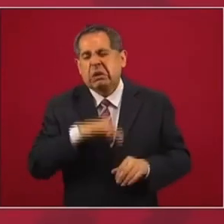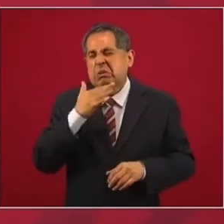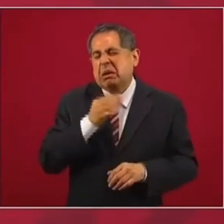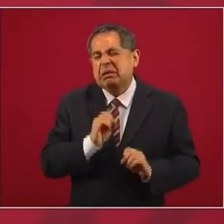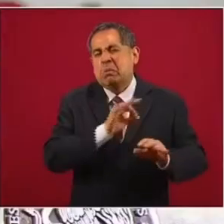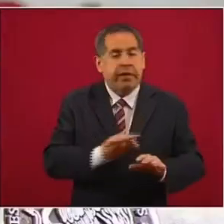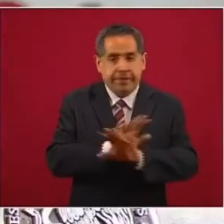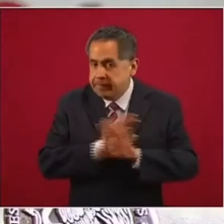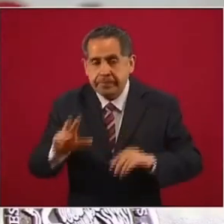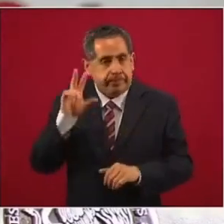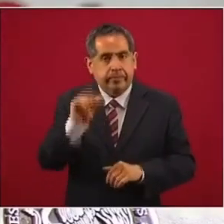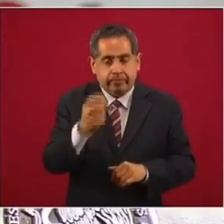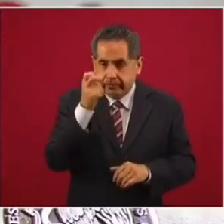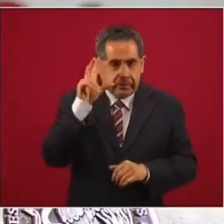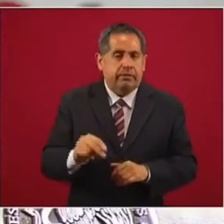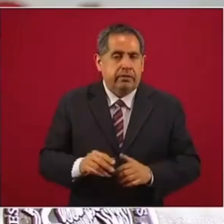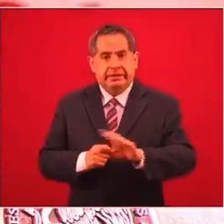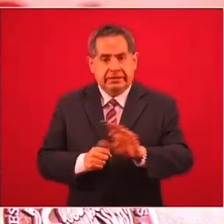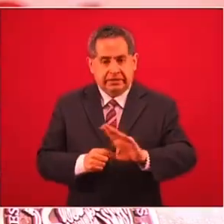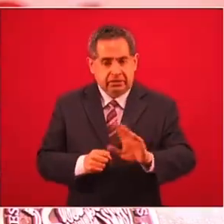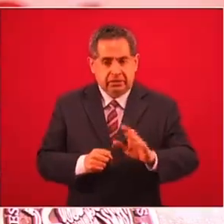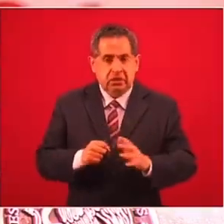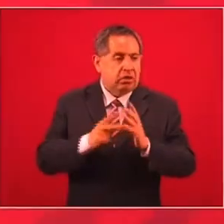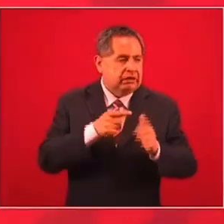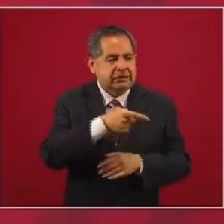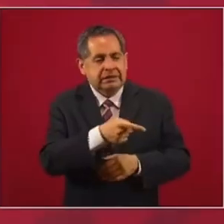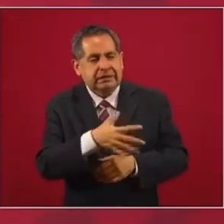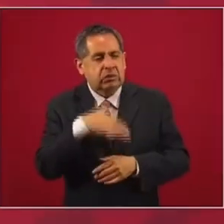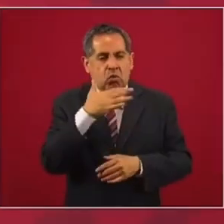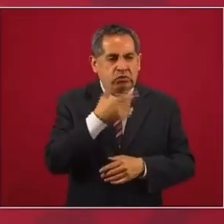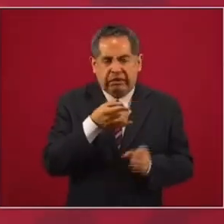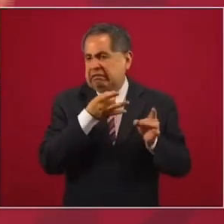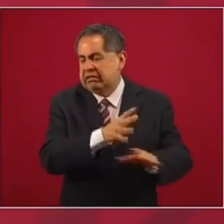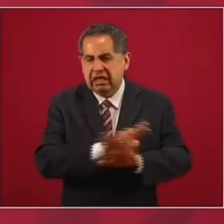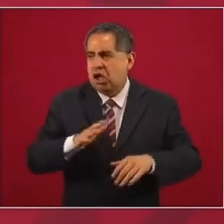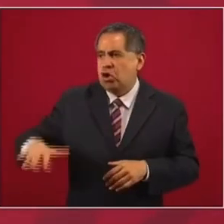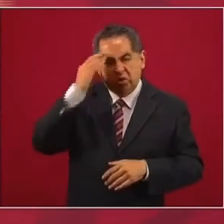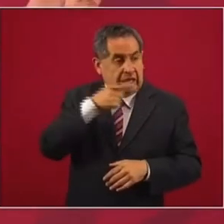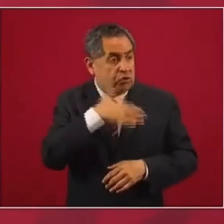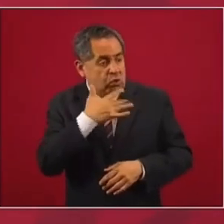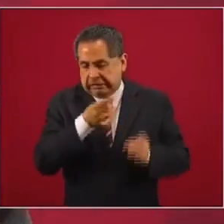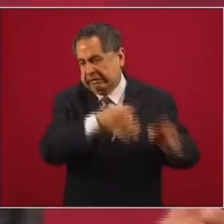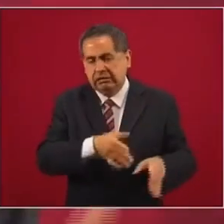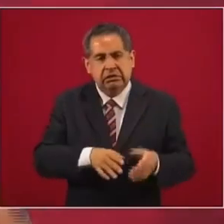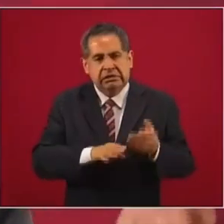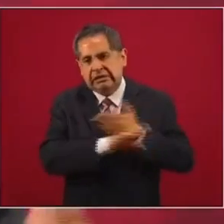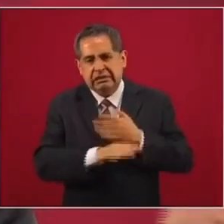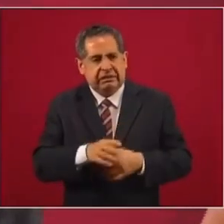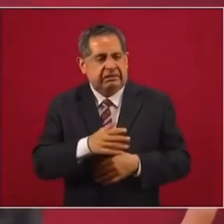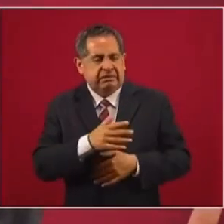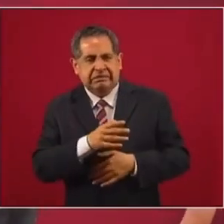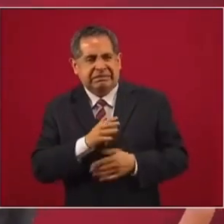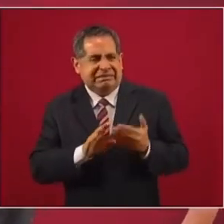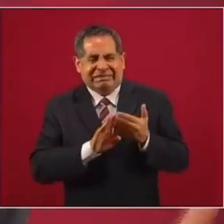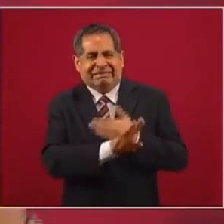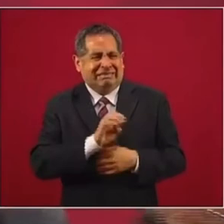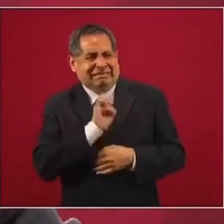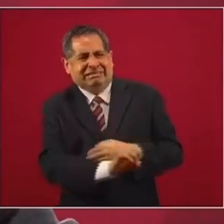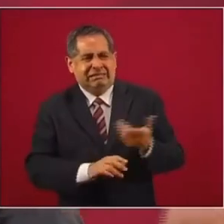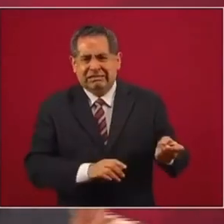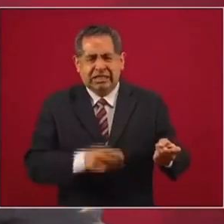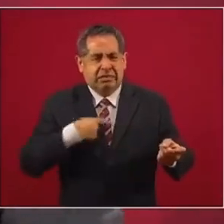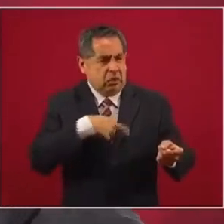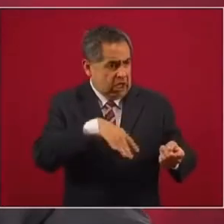corrupción. El poder estigmatizar la corrupción, el poder detestar a